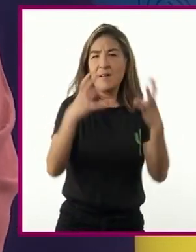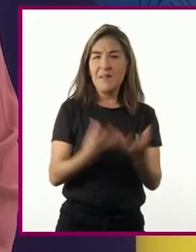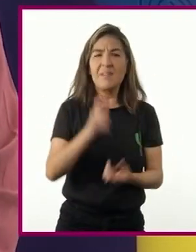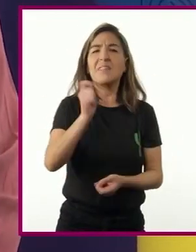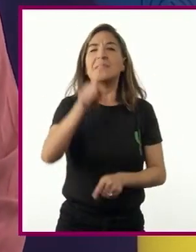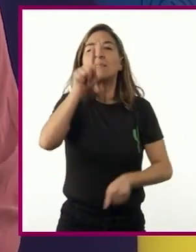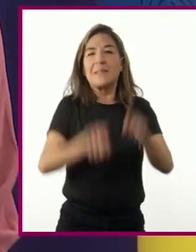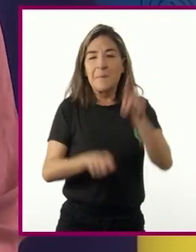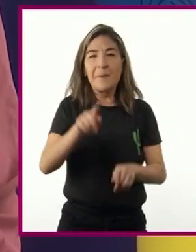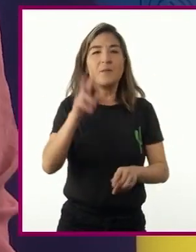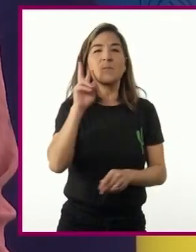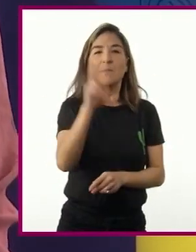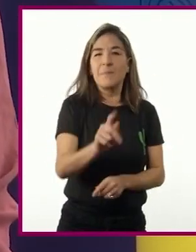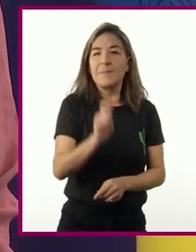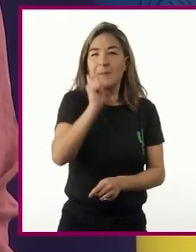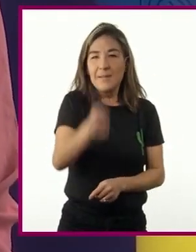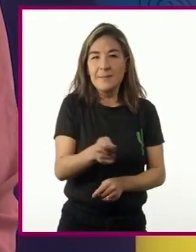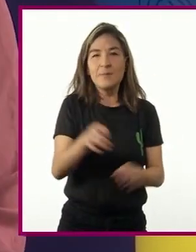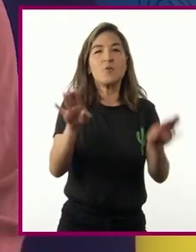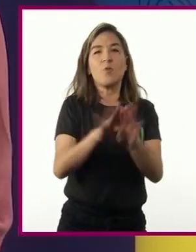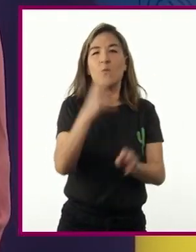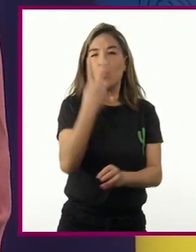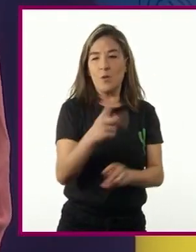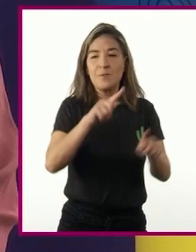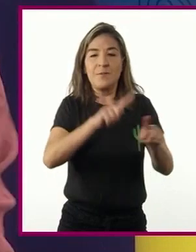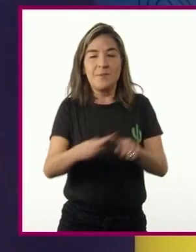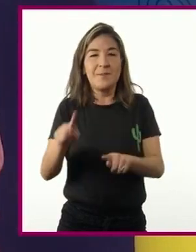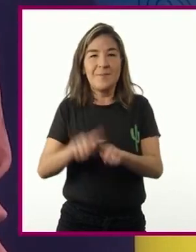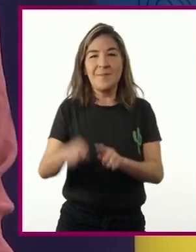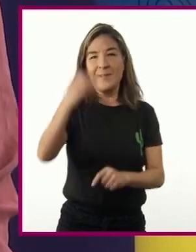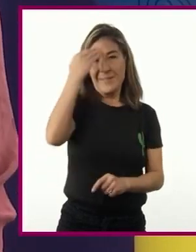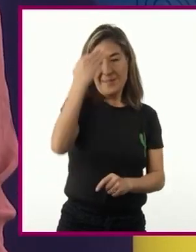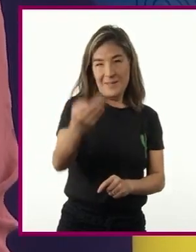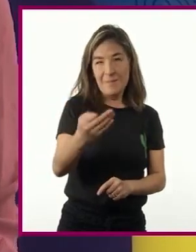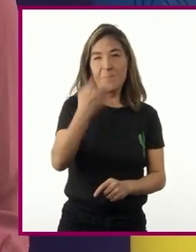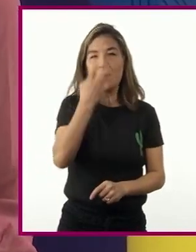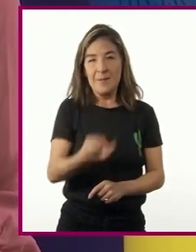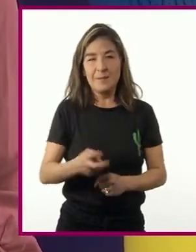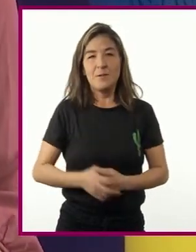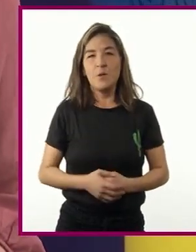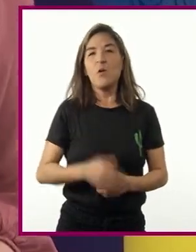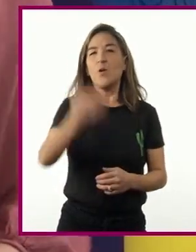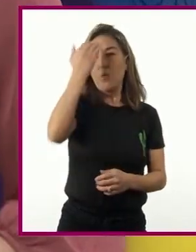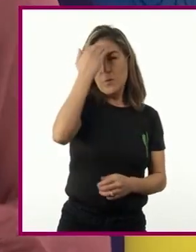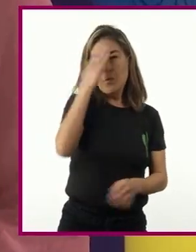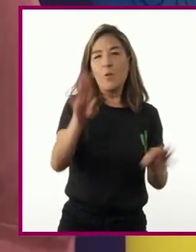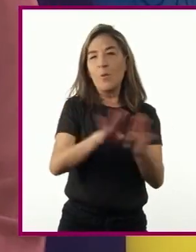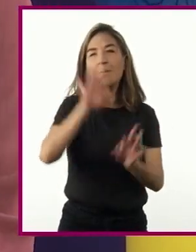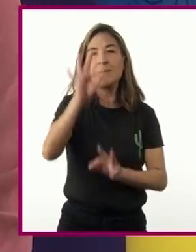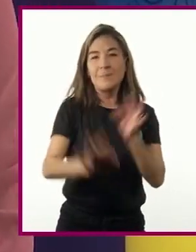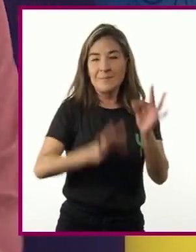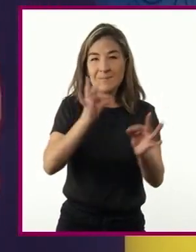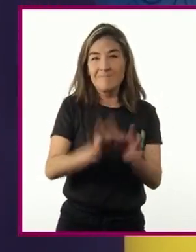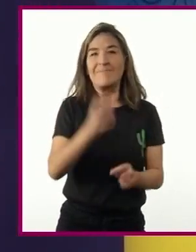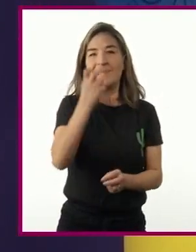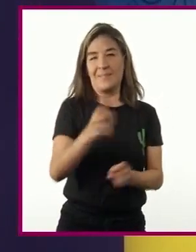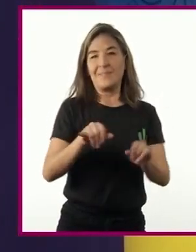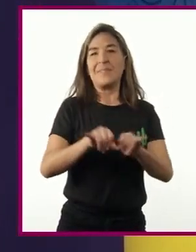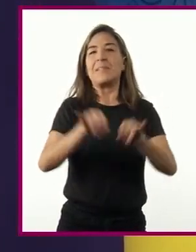realizar la observación en dos de las diferentes estaciones del año para conocer con exactitud su